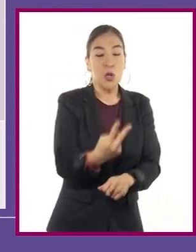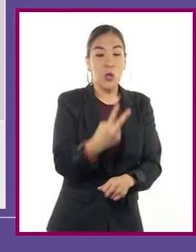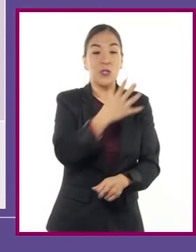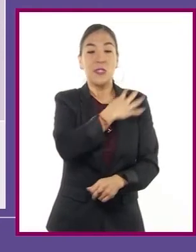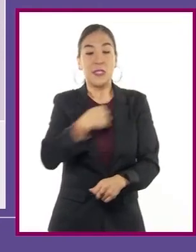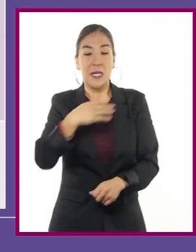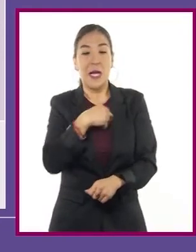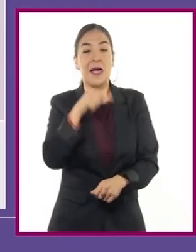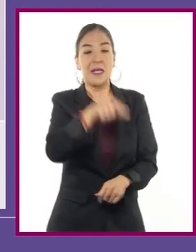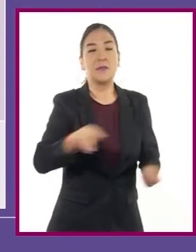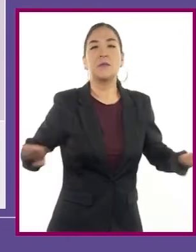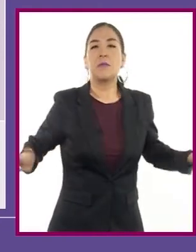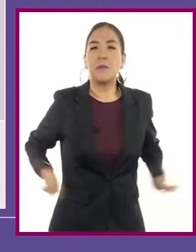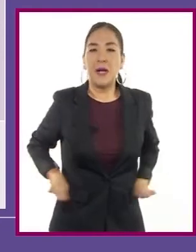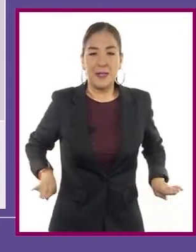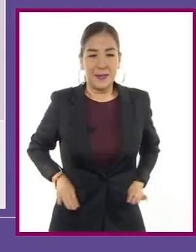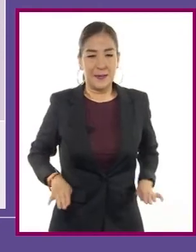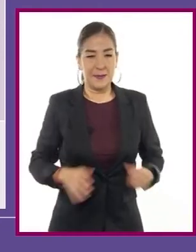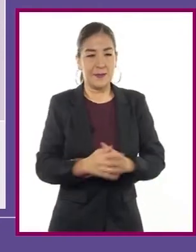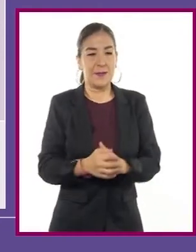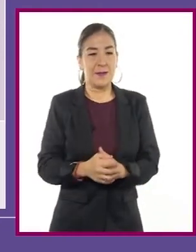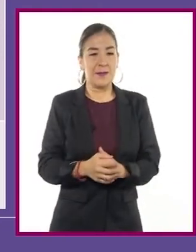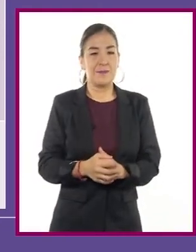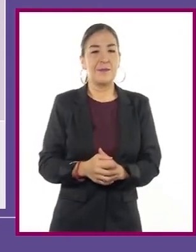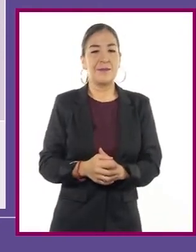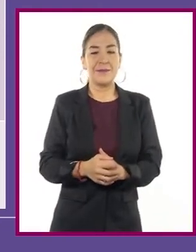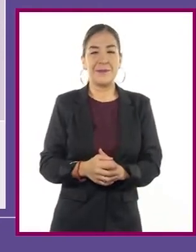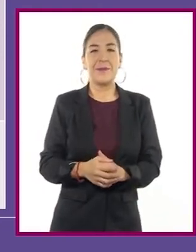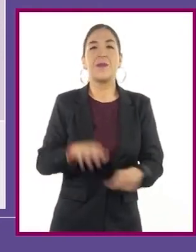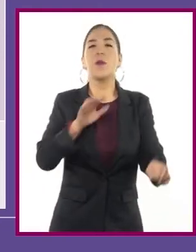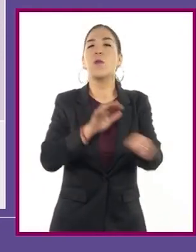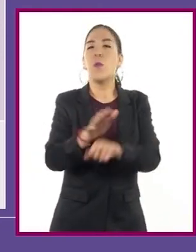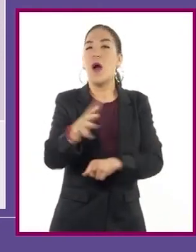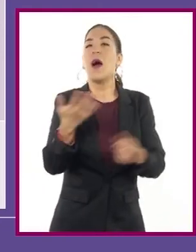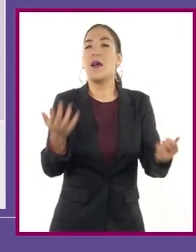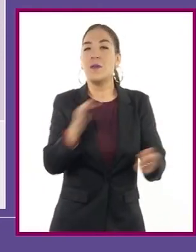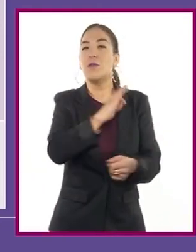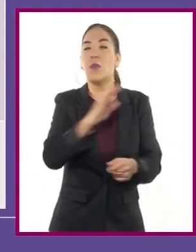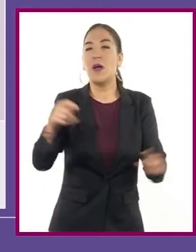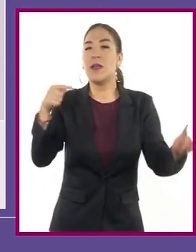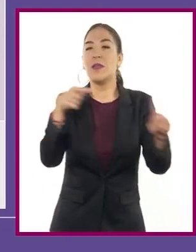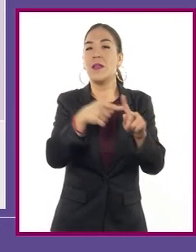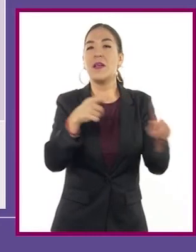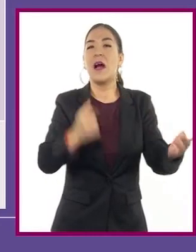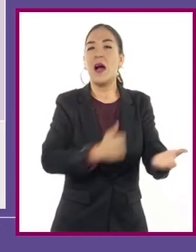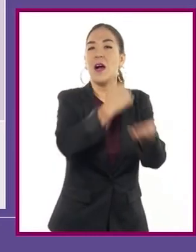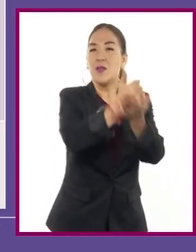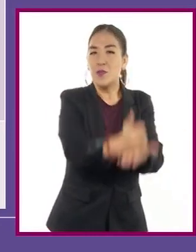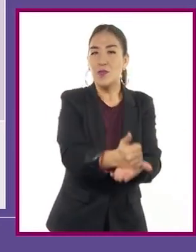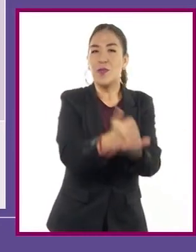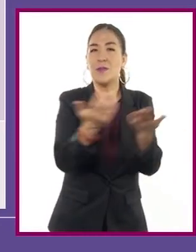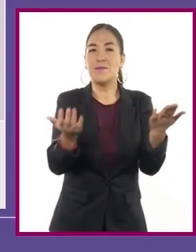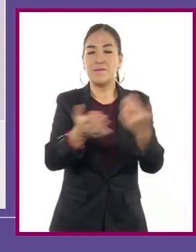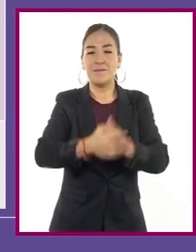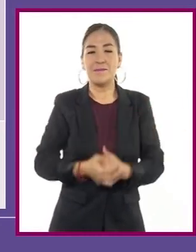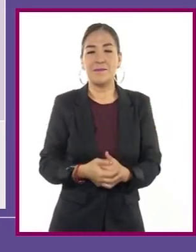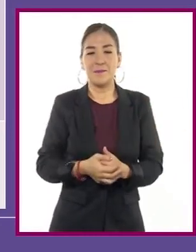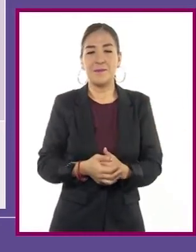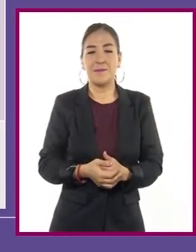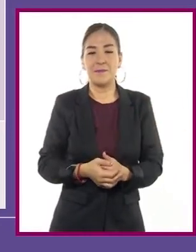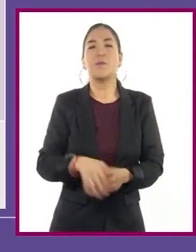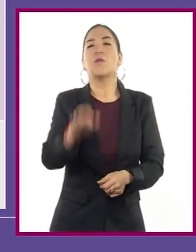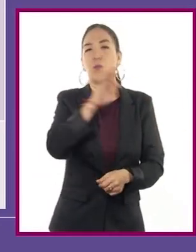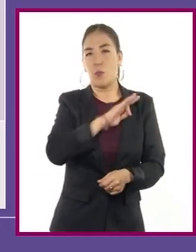tener una pareja. ¿A qué mecanismo podemos recurrir? Muy bien,